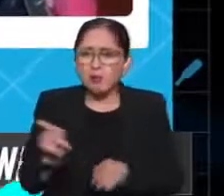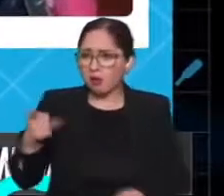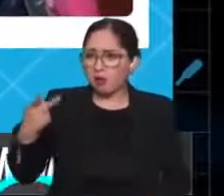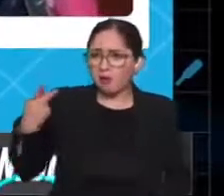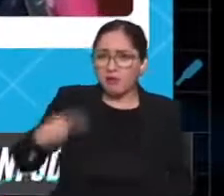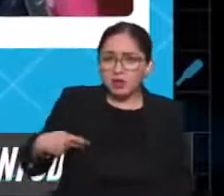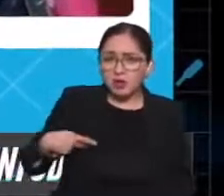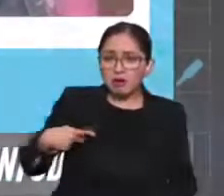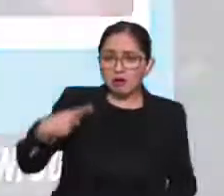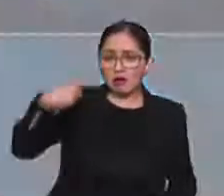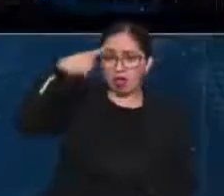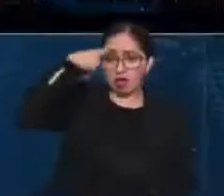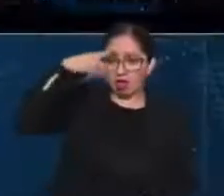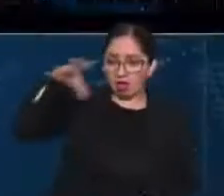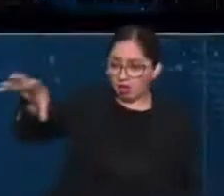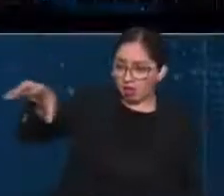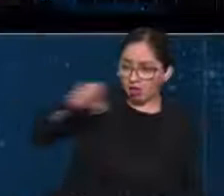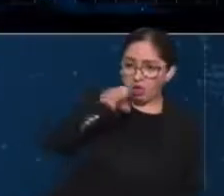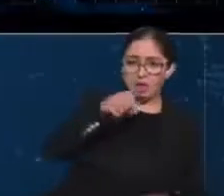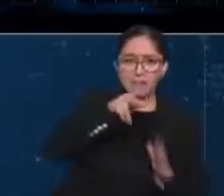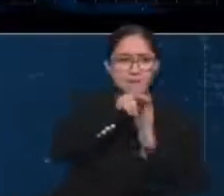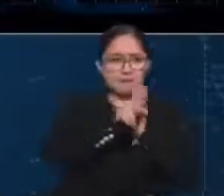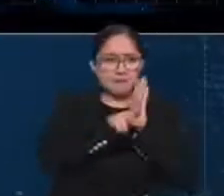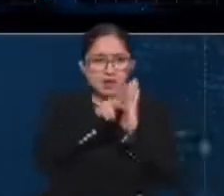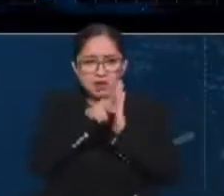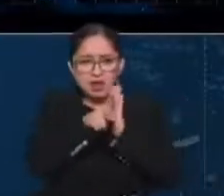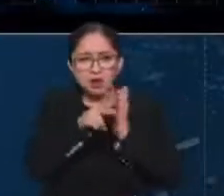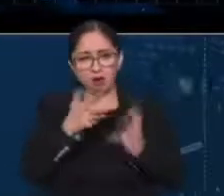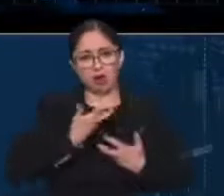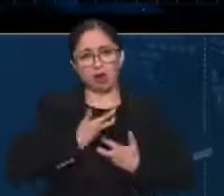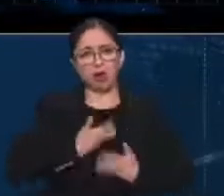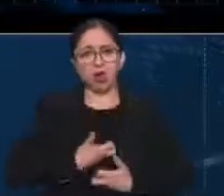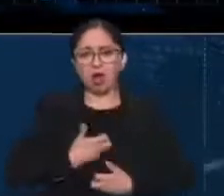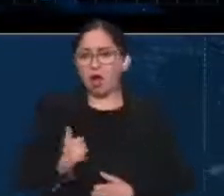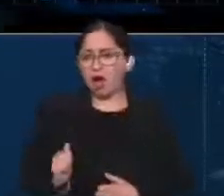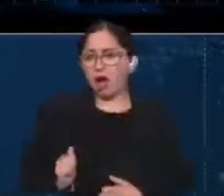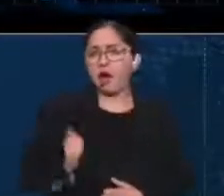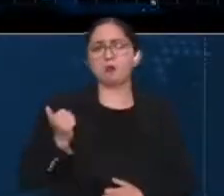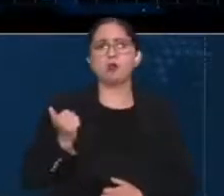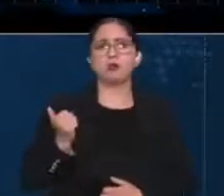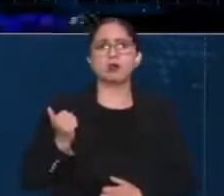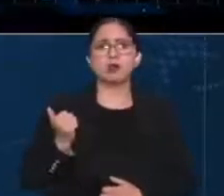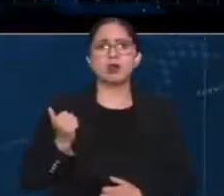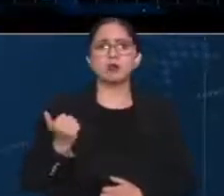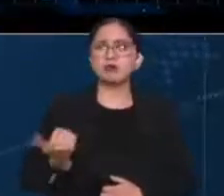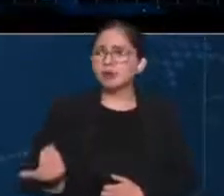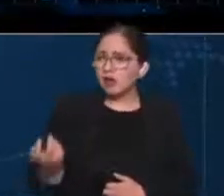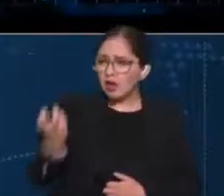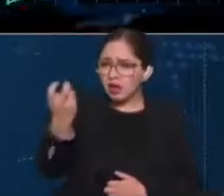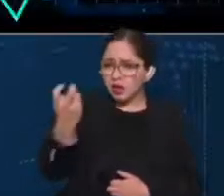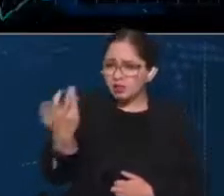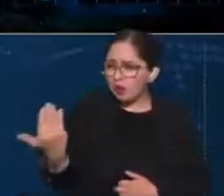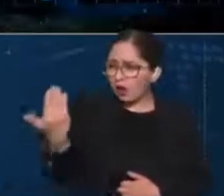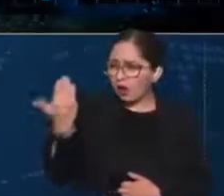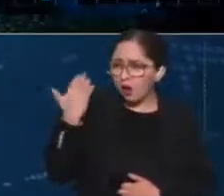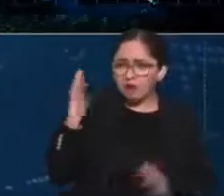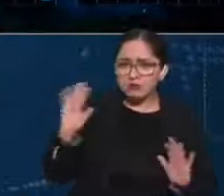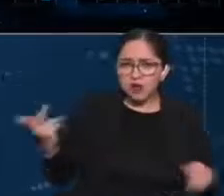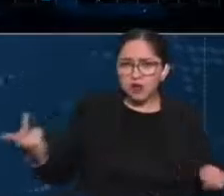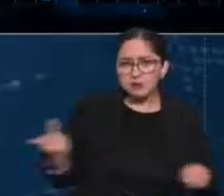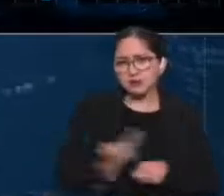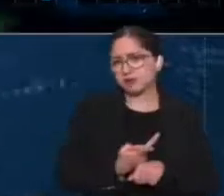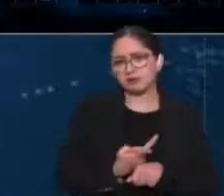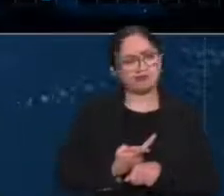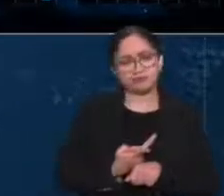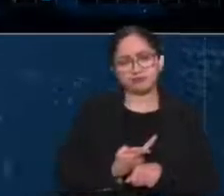alguien empiece a circular un video sobre esto, sobre una tragedia que había ocurrido además mucho tiempo antes.